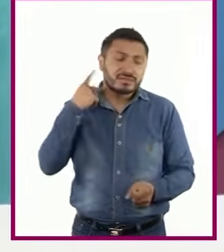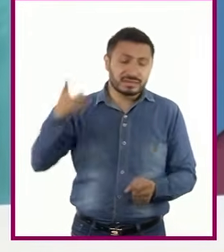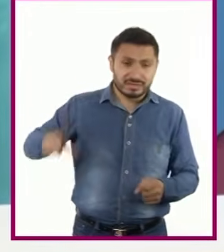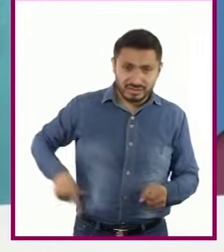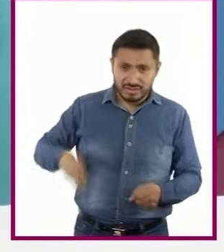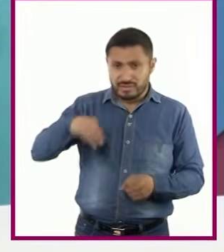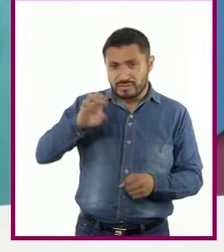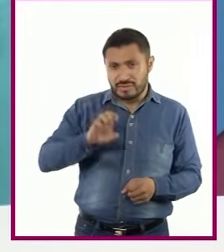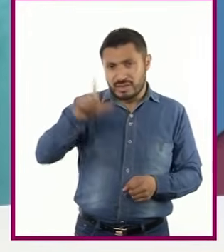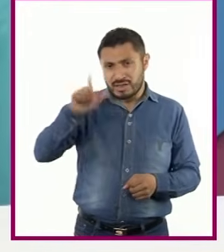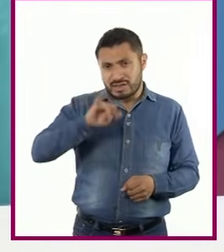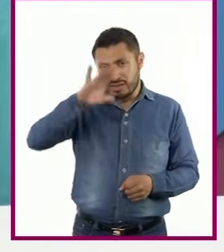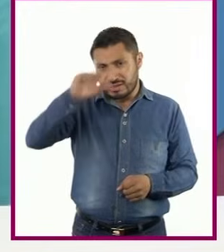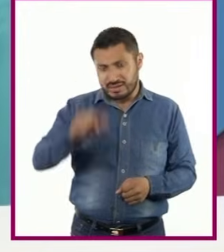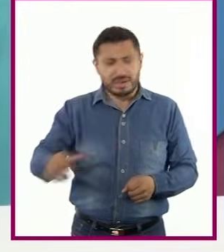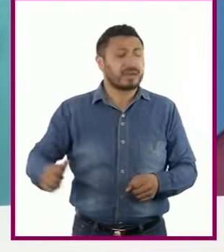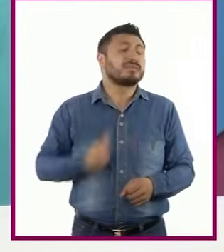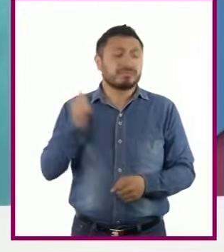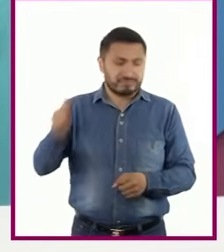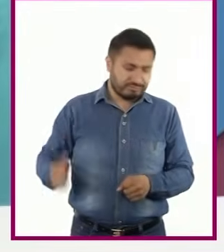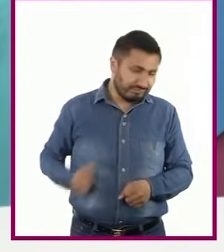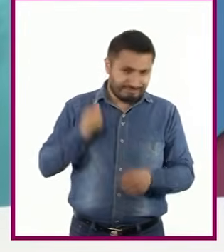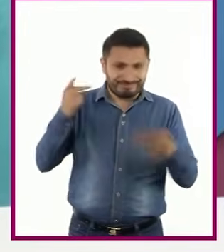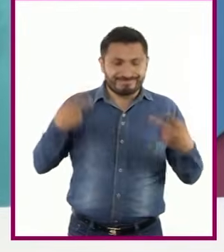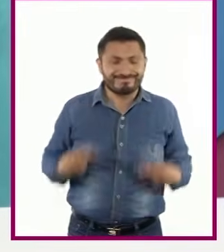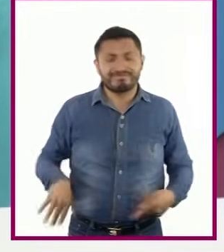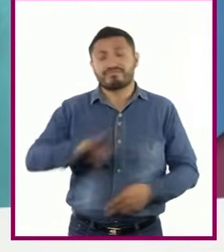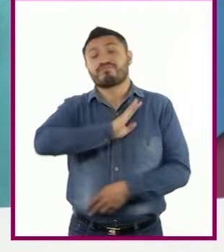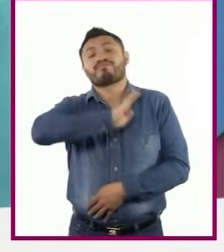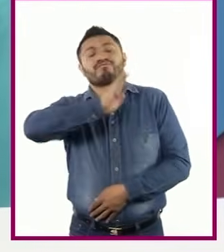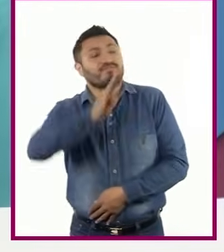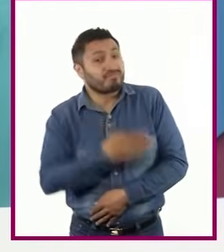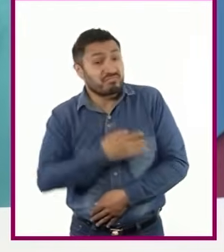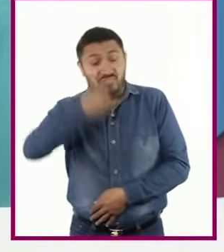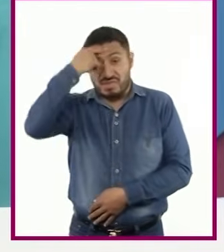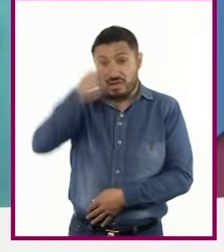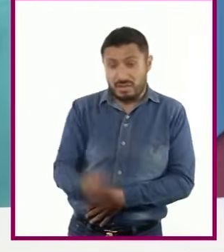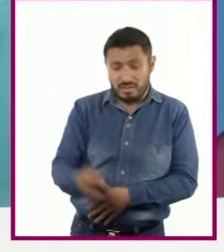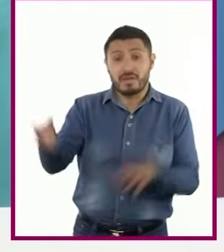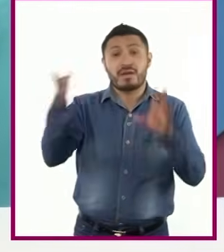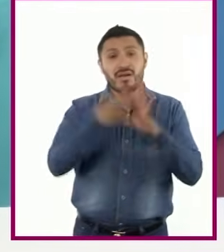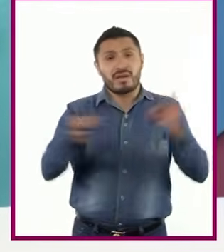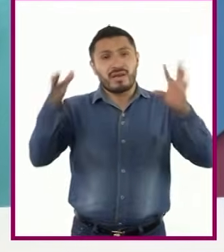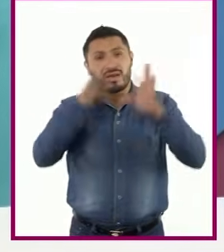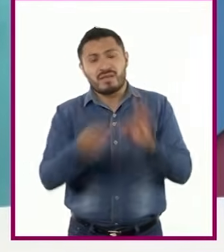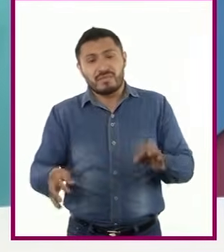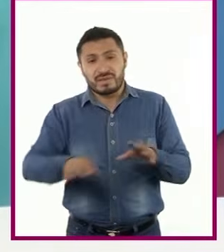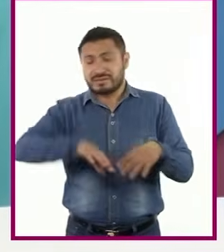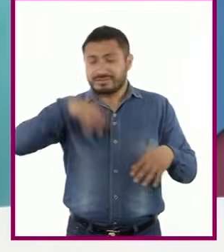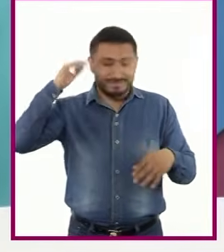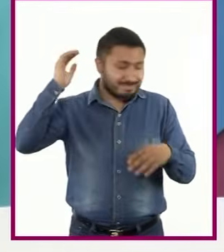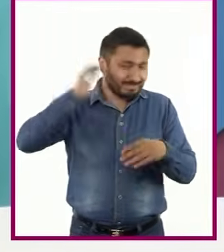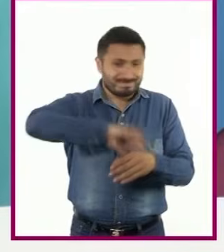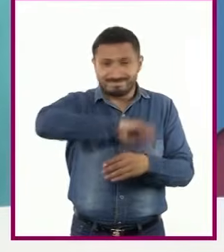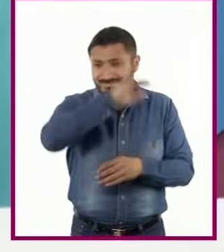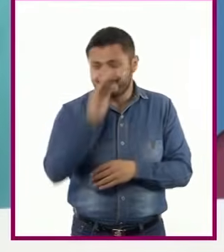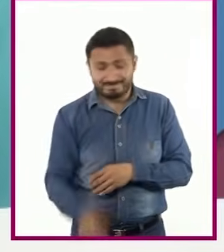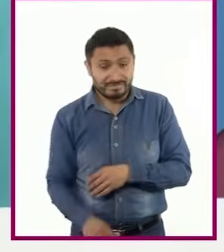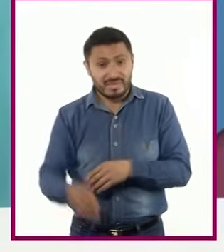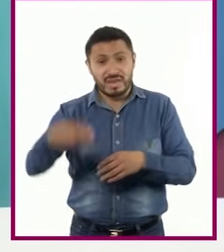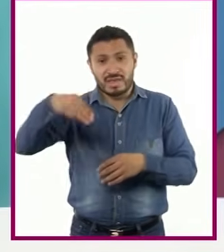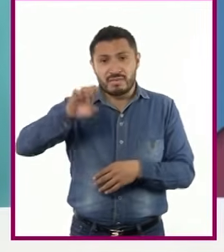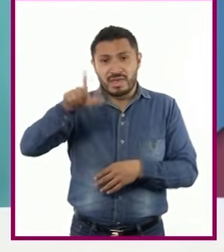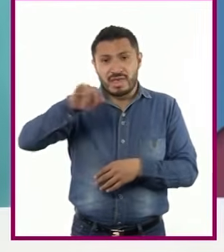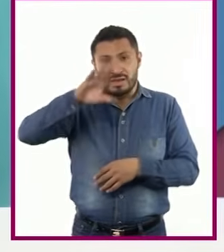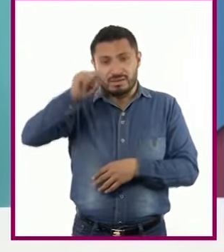Imperio Mexica fue aprovechada por los españoles para precipitar su caída. Los mexicas